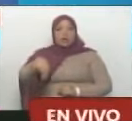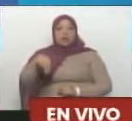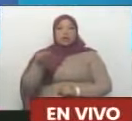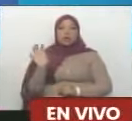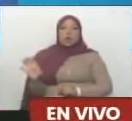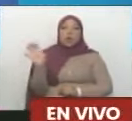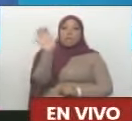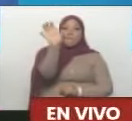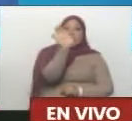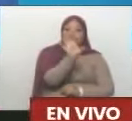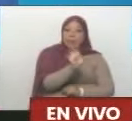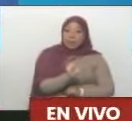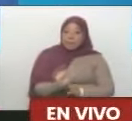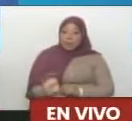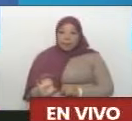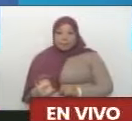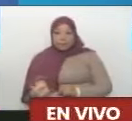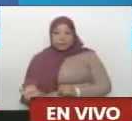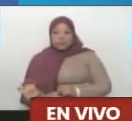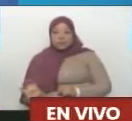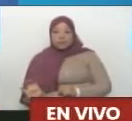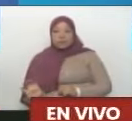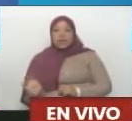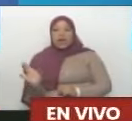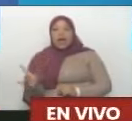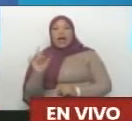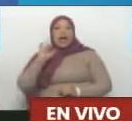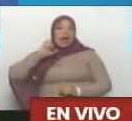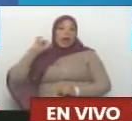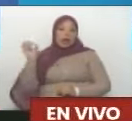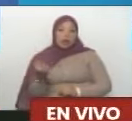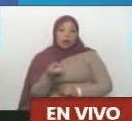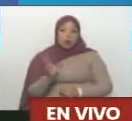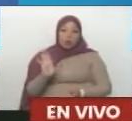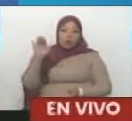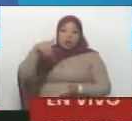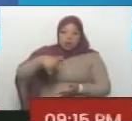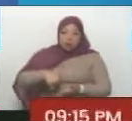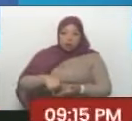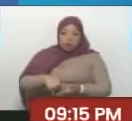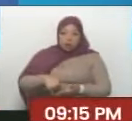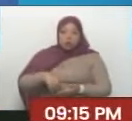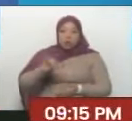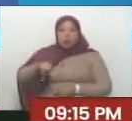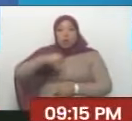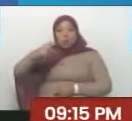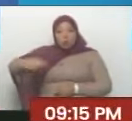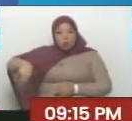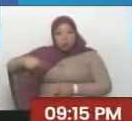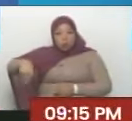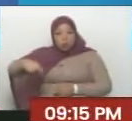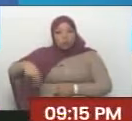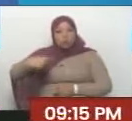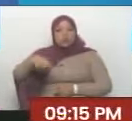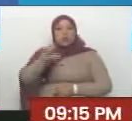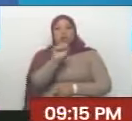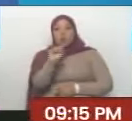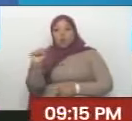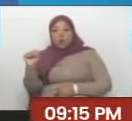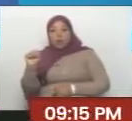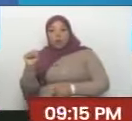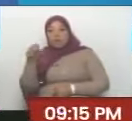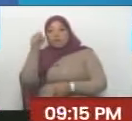regiones. Iría a la región central, Aragua, Carabobo, Yaracuy, en junio, a la región